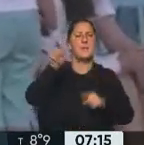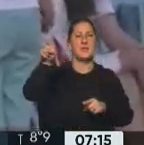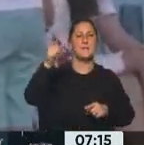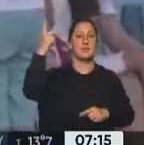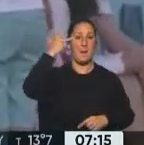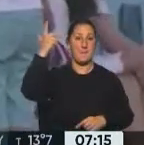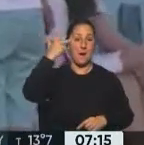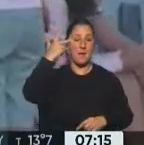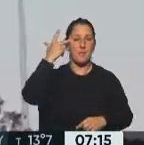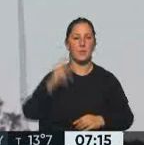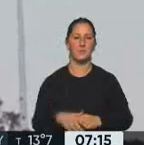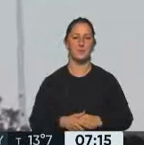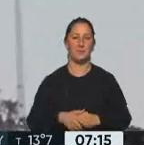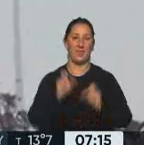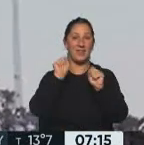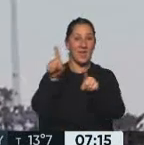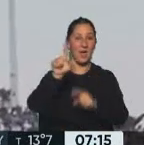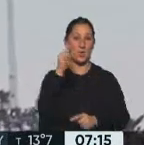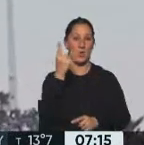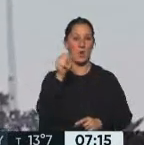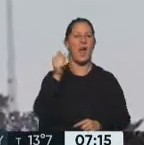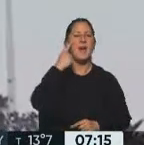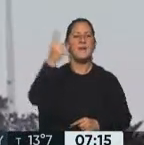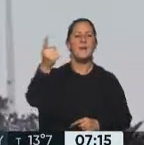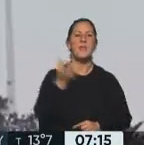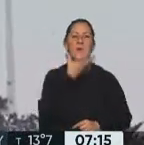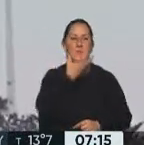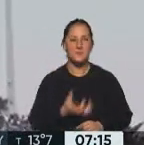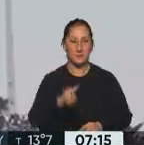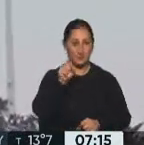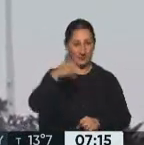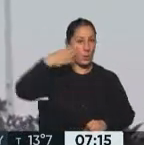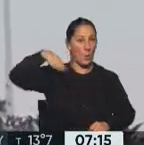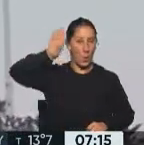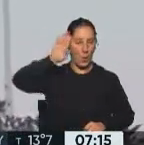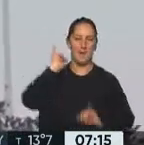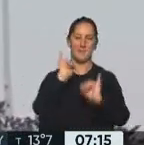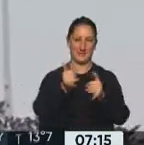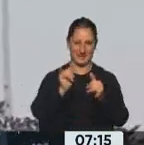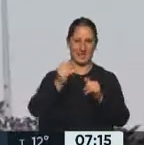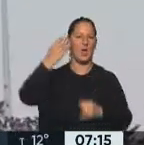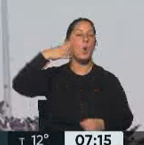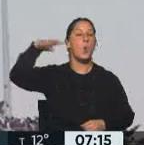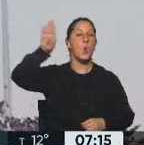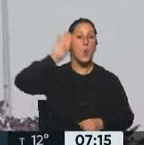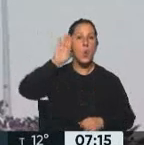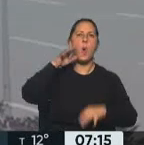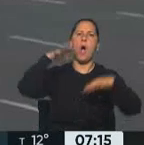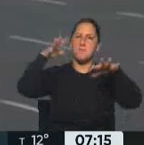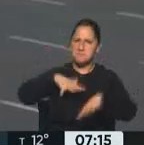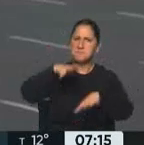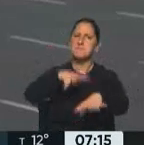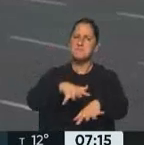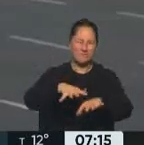San Pablo, habló Lula. Imágenes también de Fidel Castro estamos viendo, ¿no? ¿Eso es sí, Cuba? Exactamente, bueno, en Cuba hubo, la verdad, una